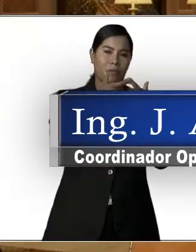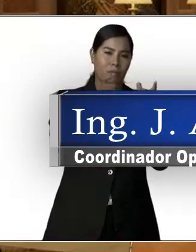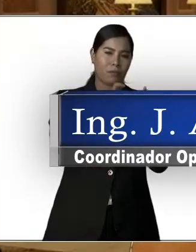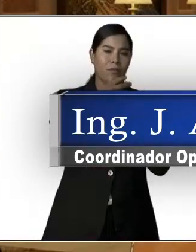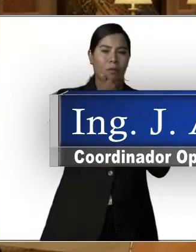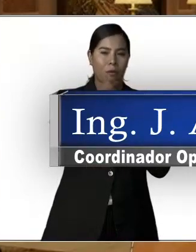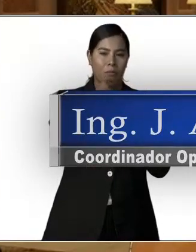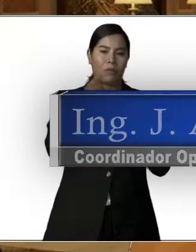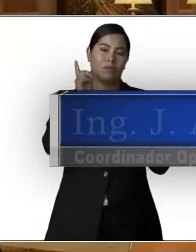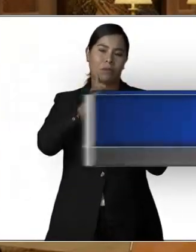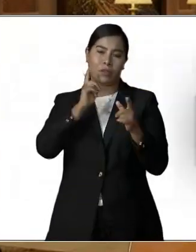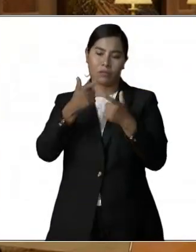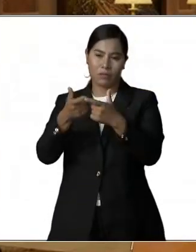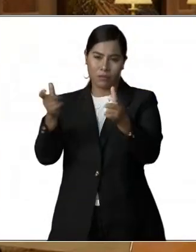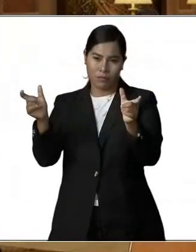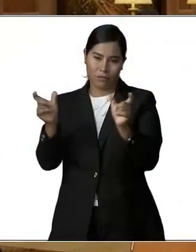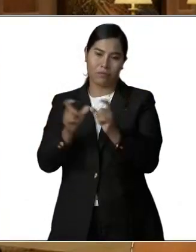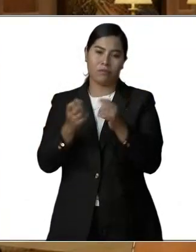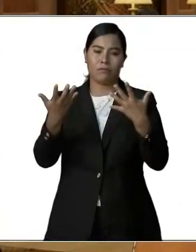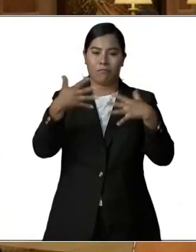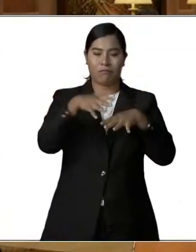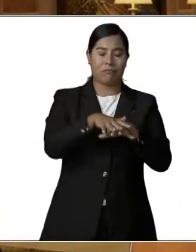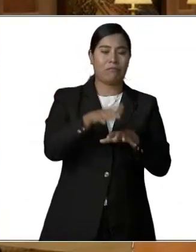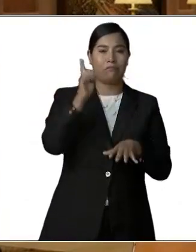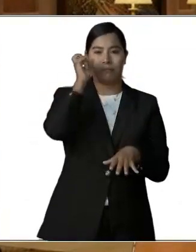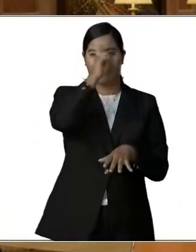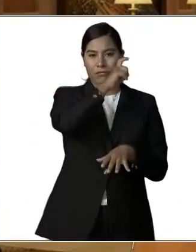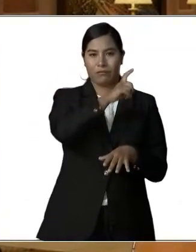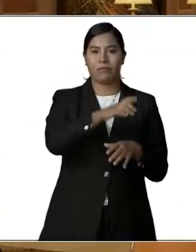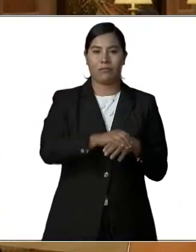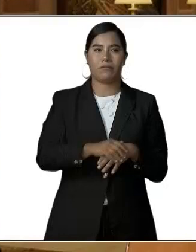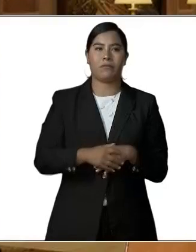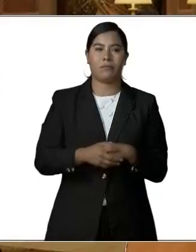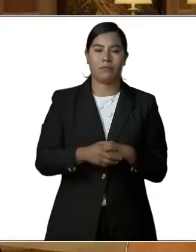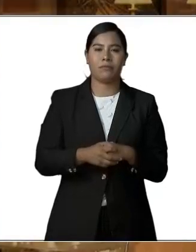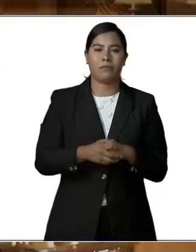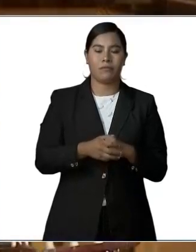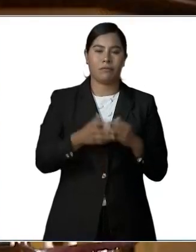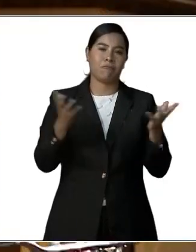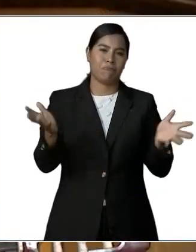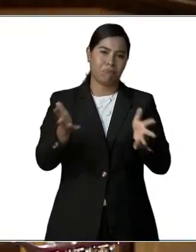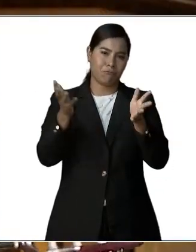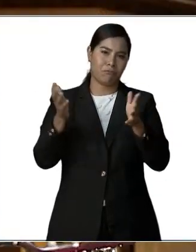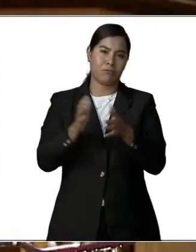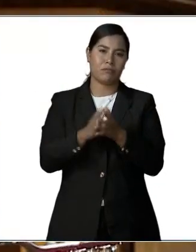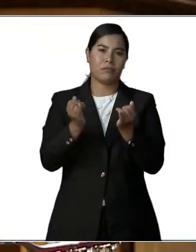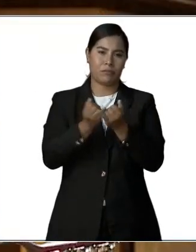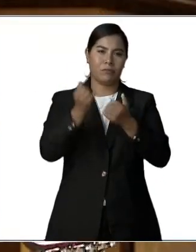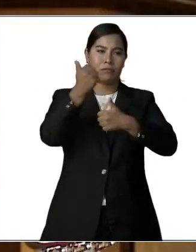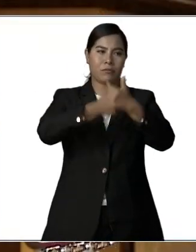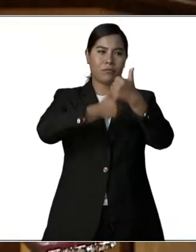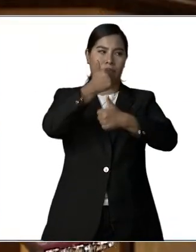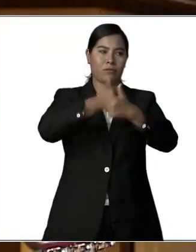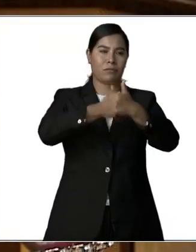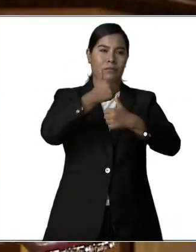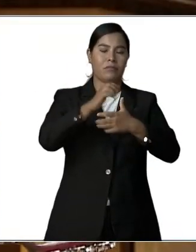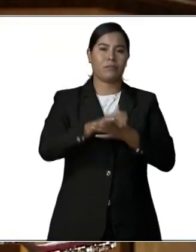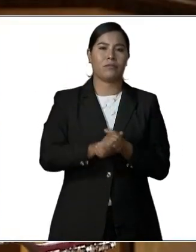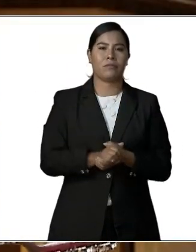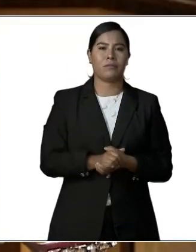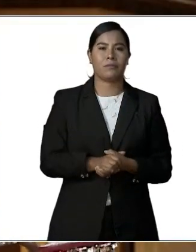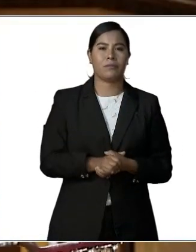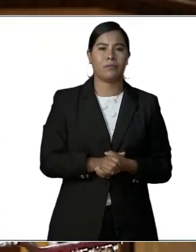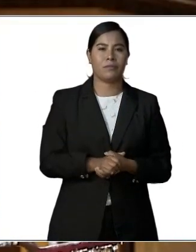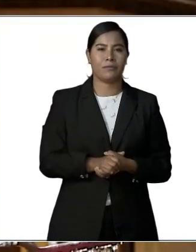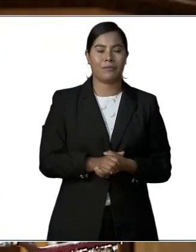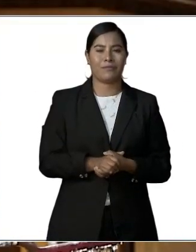antes, tenemos que fomentarlo mucho, y este es uno de los detalles, ¿no? Para fomentar el concurso, ¿no? Así es, pero ¿qué tal